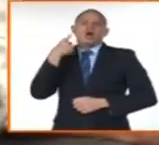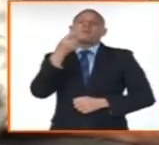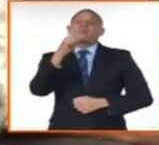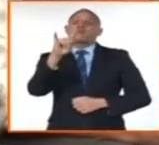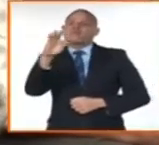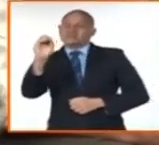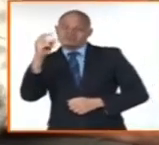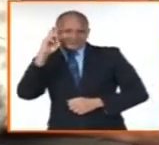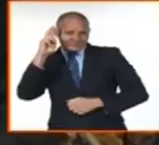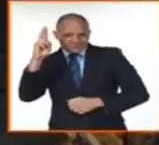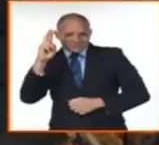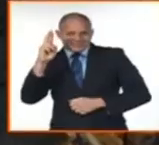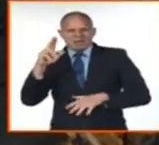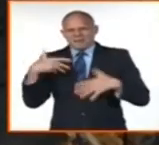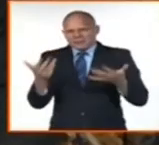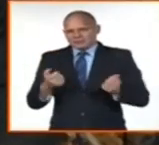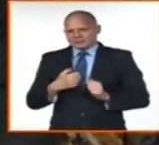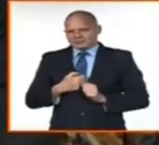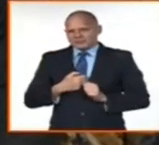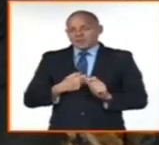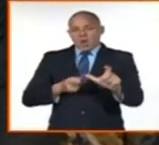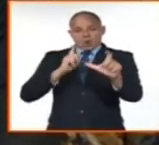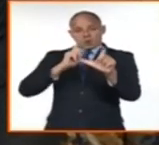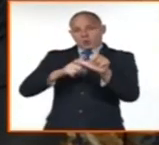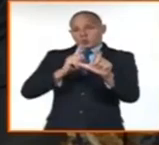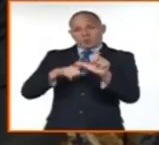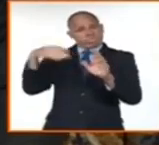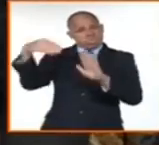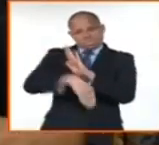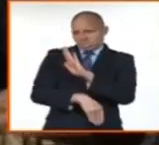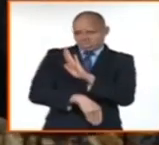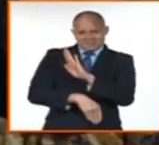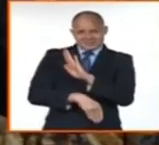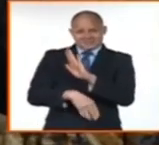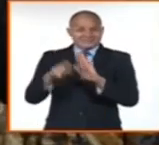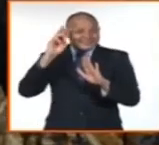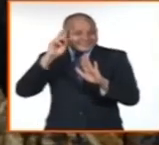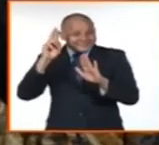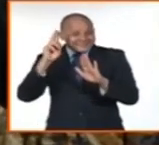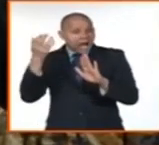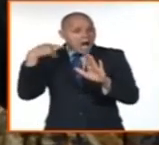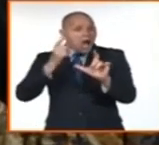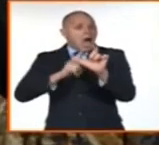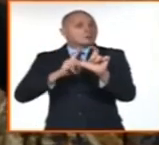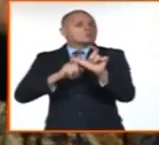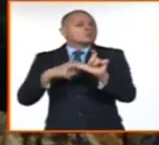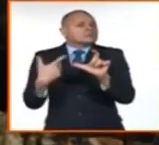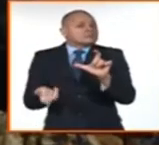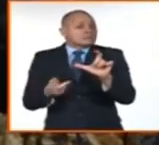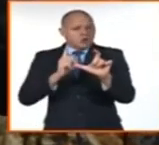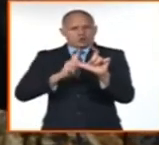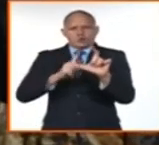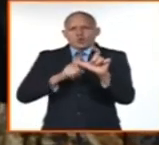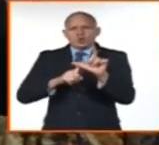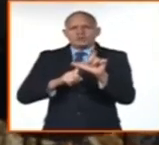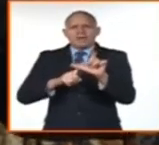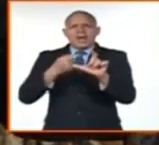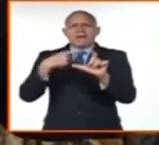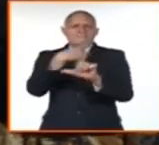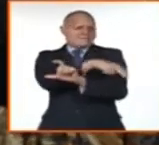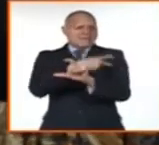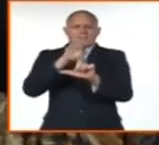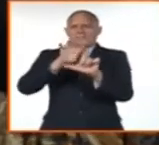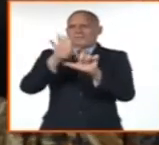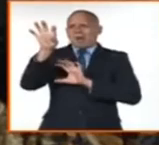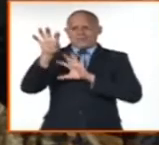más de un 90%, Fidel empezó a hablar de biotecnología y de ciencia y a desarrollar la ciencia en